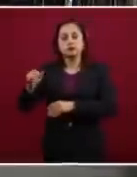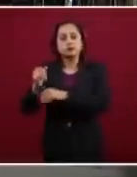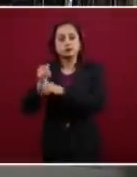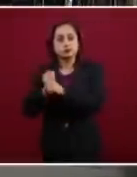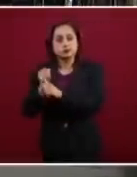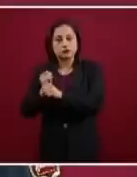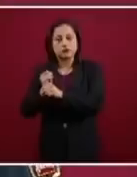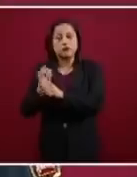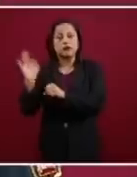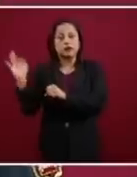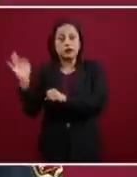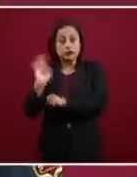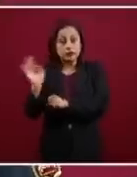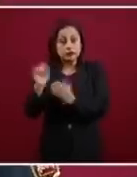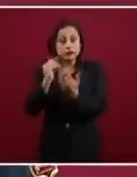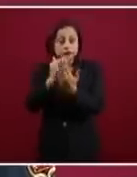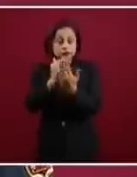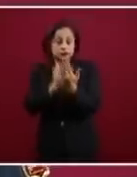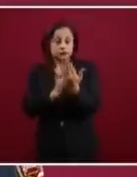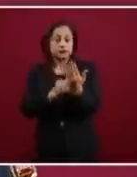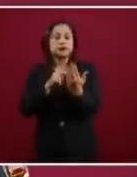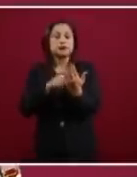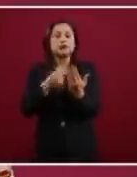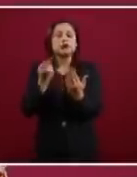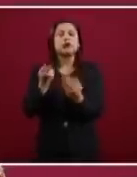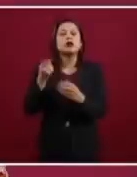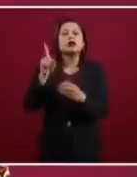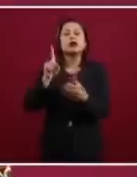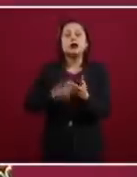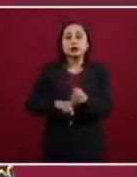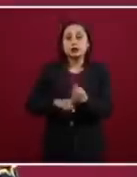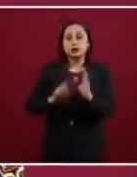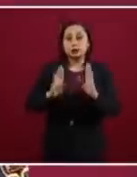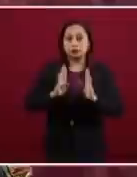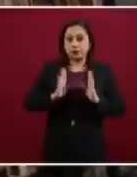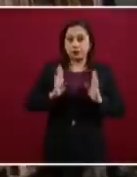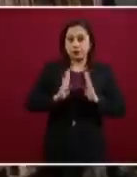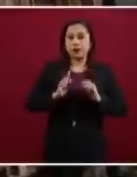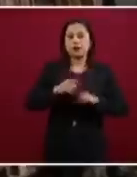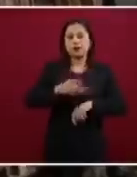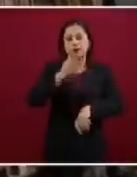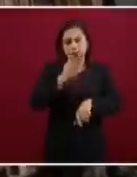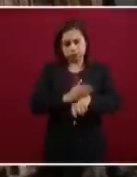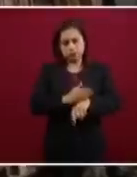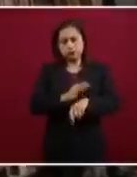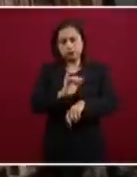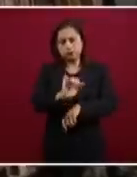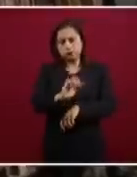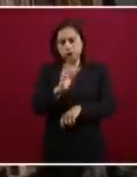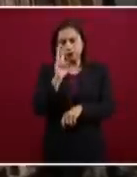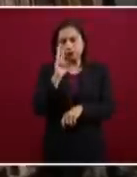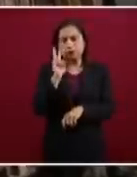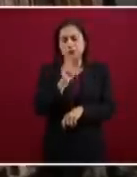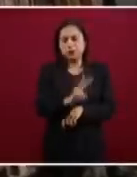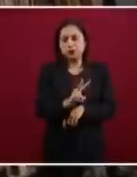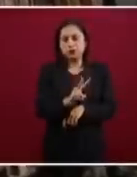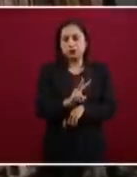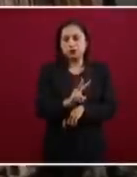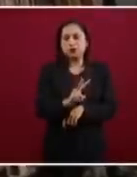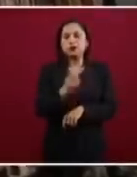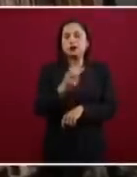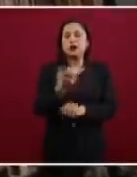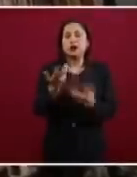sea aplicarle nada más dentro de la jurisdicción militar bueno se tomarán las acciones